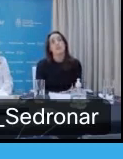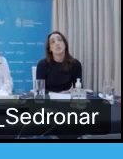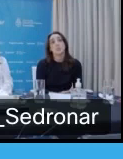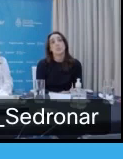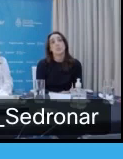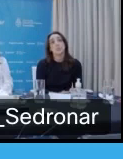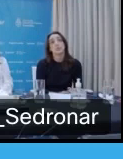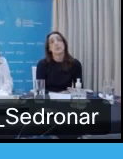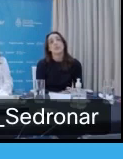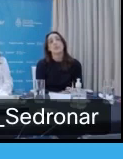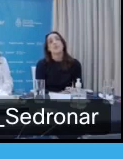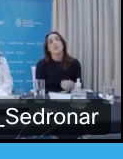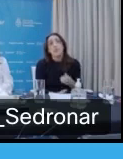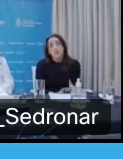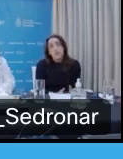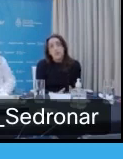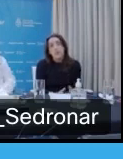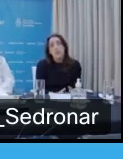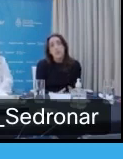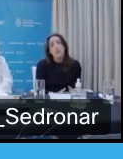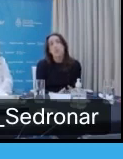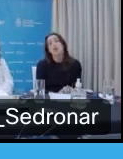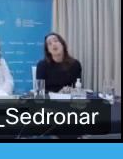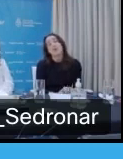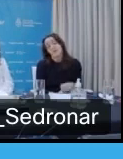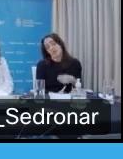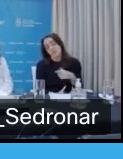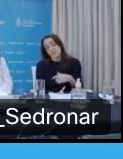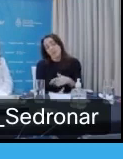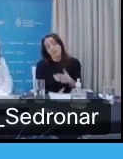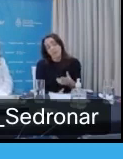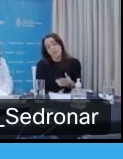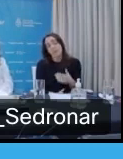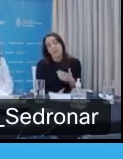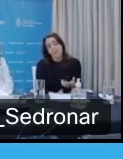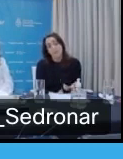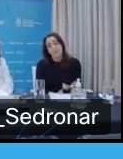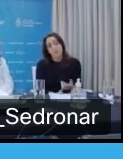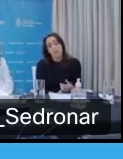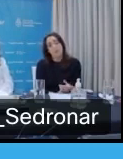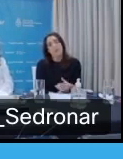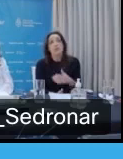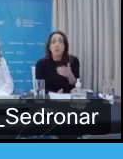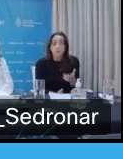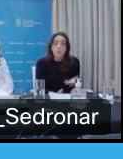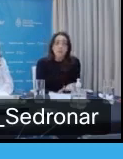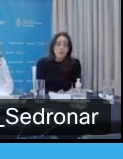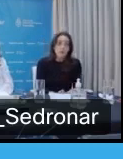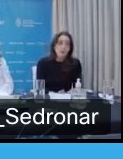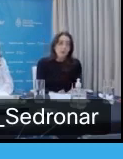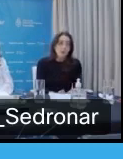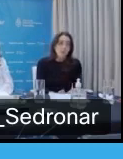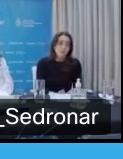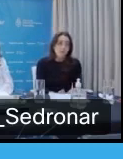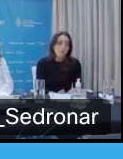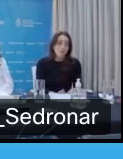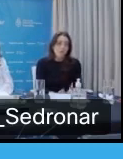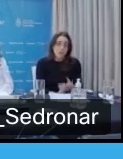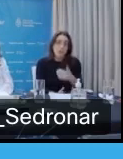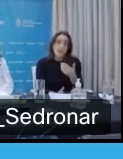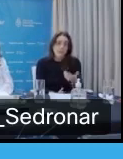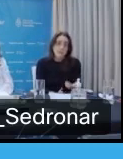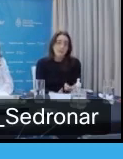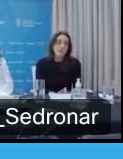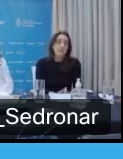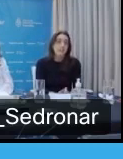las juventudes. Esto es muy importante porque así como nos pasaba con los consumos, ¿no? Que según cómo pensemos los consumos, ¿no?